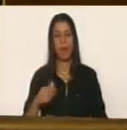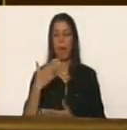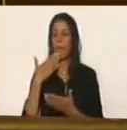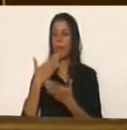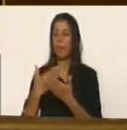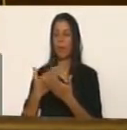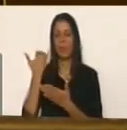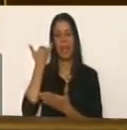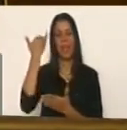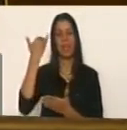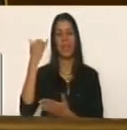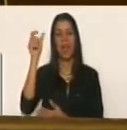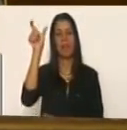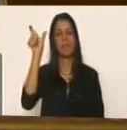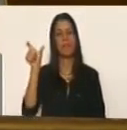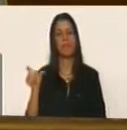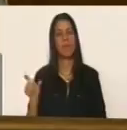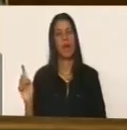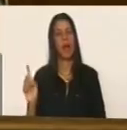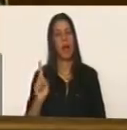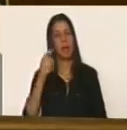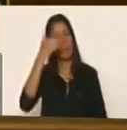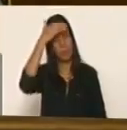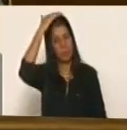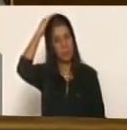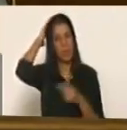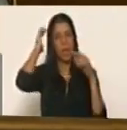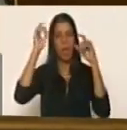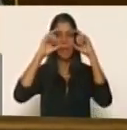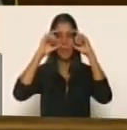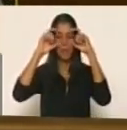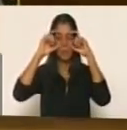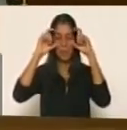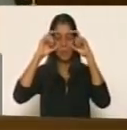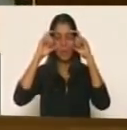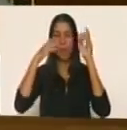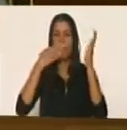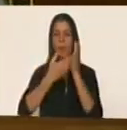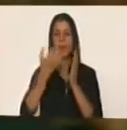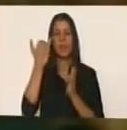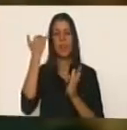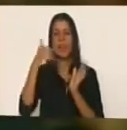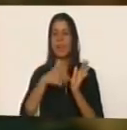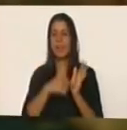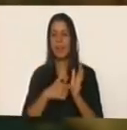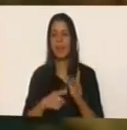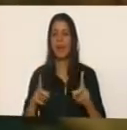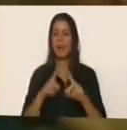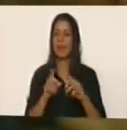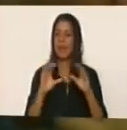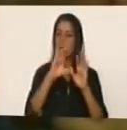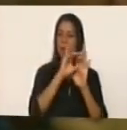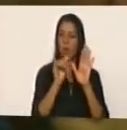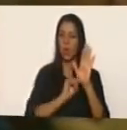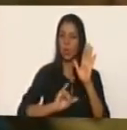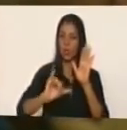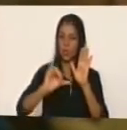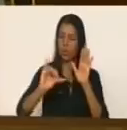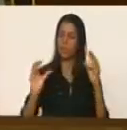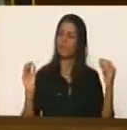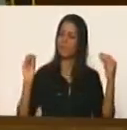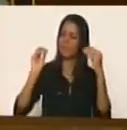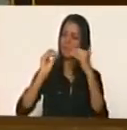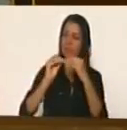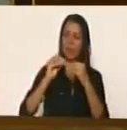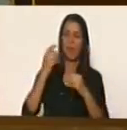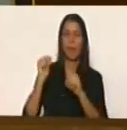el constituyente Francisco Ameliach está enmarcado en el proceso electoral constituyente que inició el 30